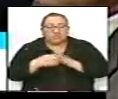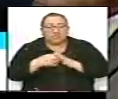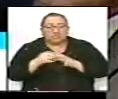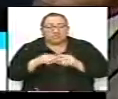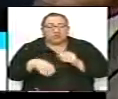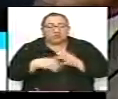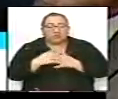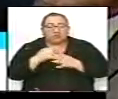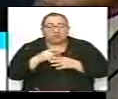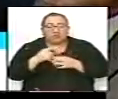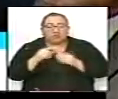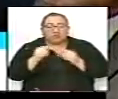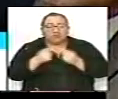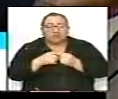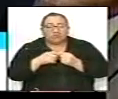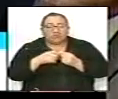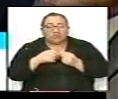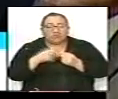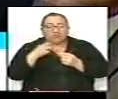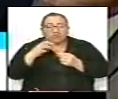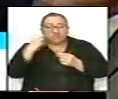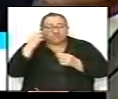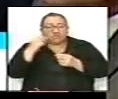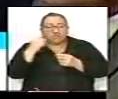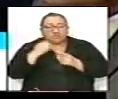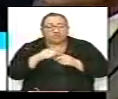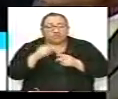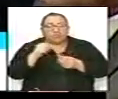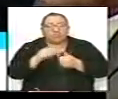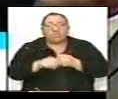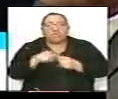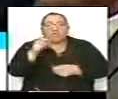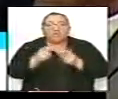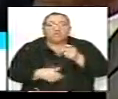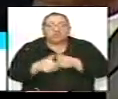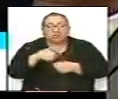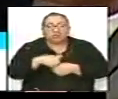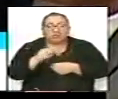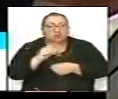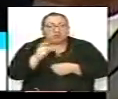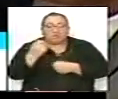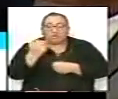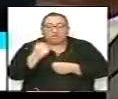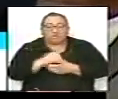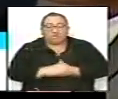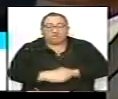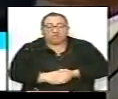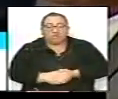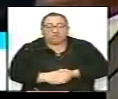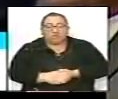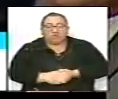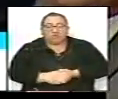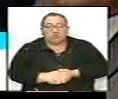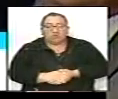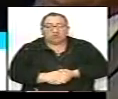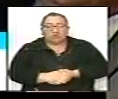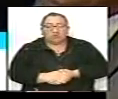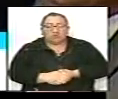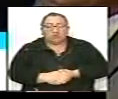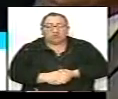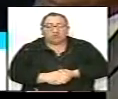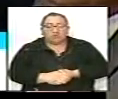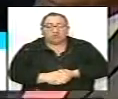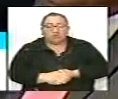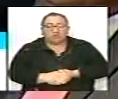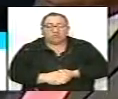esto, partidos políticos integrados por voluntarios, por personas que no cobran, que se pueden, a la primera que quieren, pararse e irse